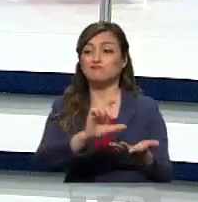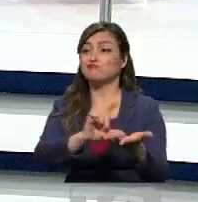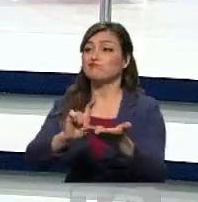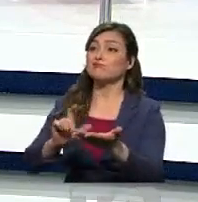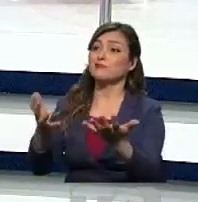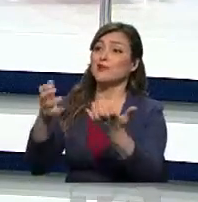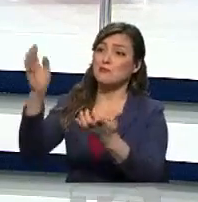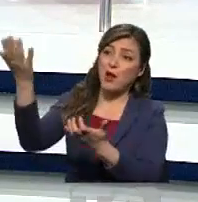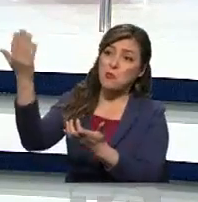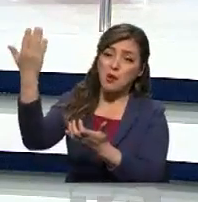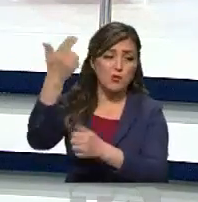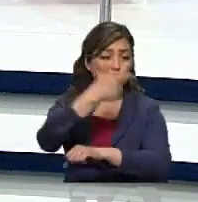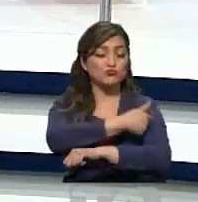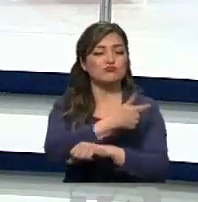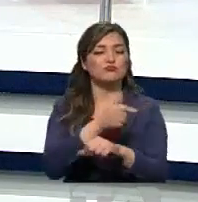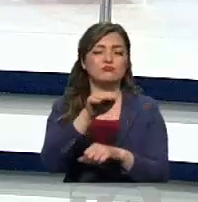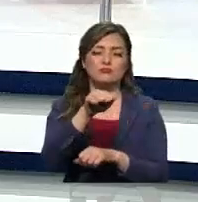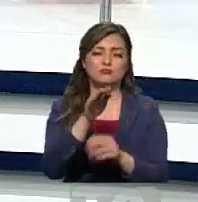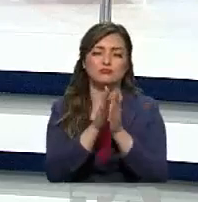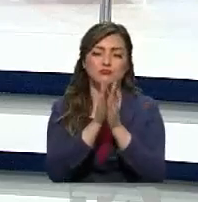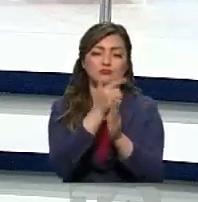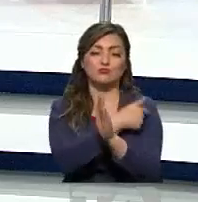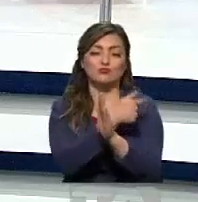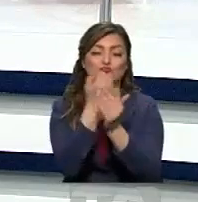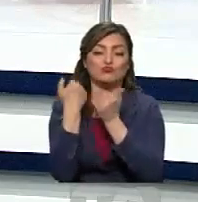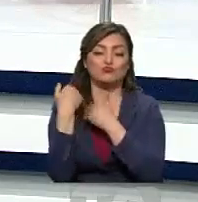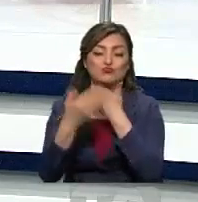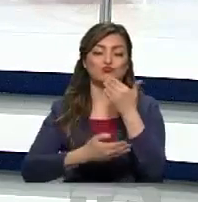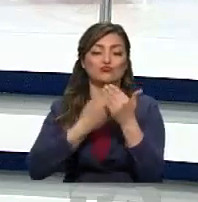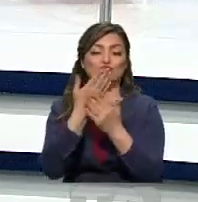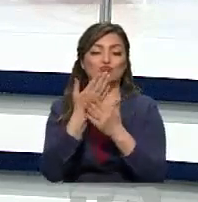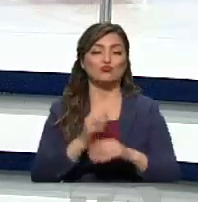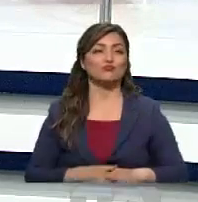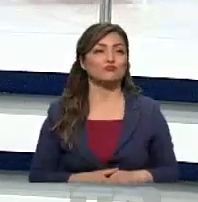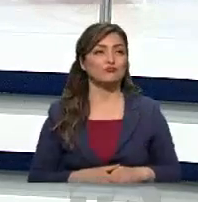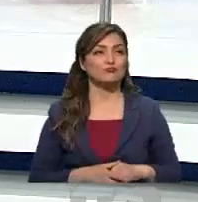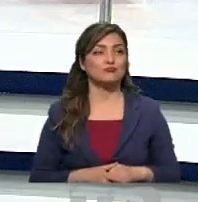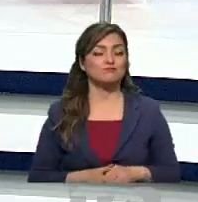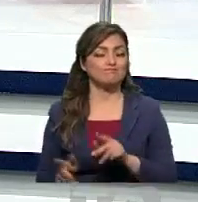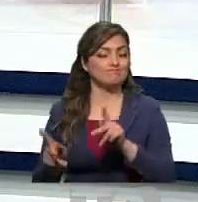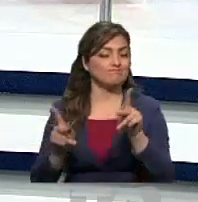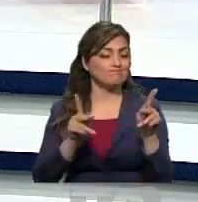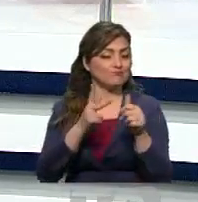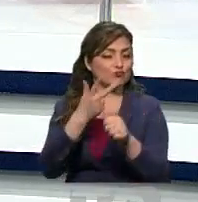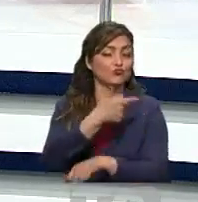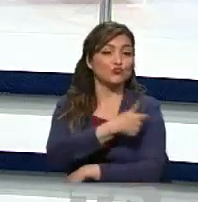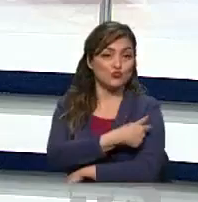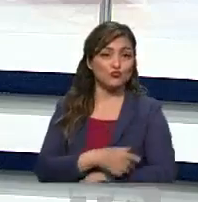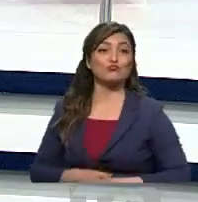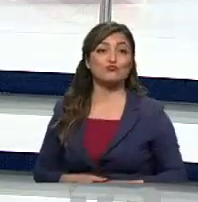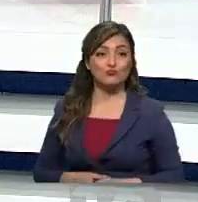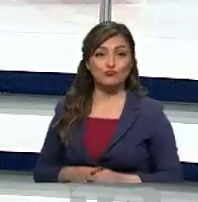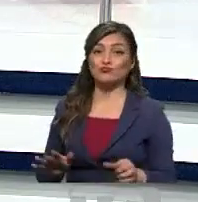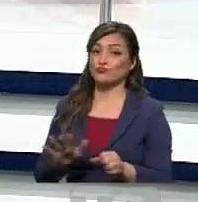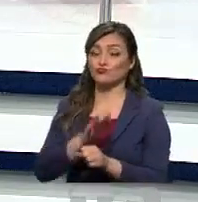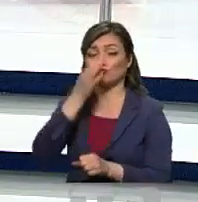desde aquí queremos insistir en este pedido. Vacunémonos, es responsabilidad de todos. Y también la planificación está para las segundas dosis, ¿no? Para